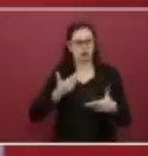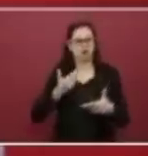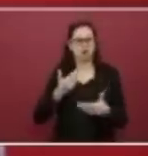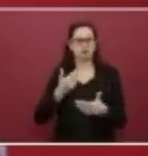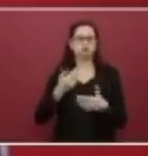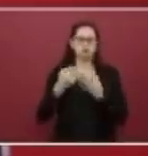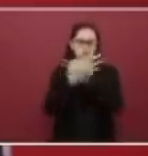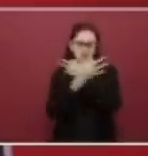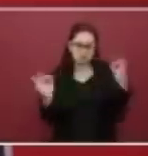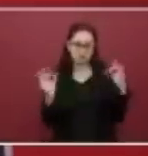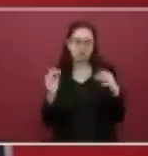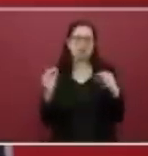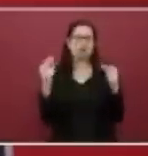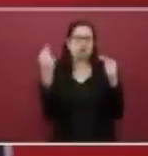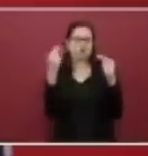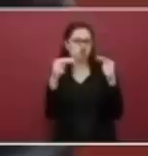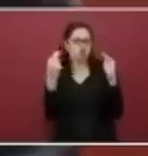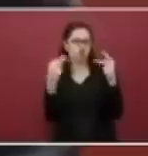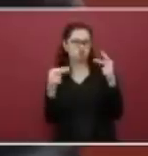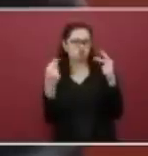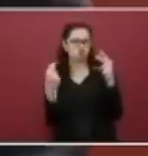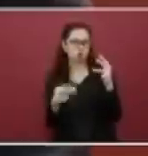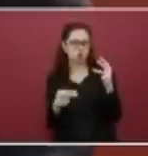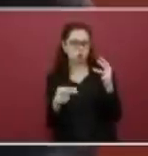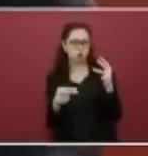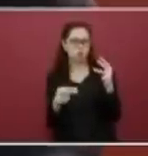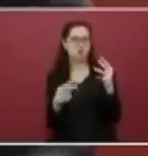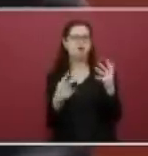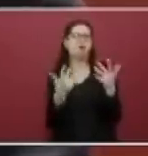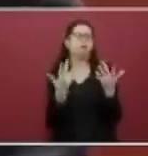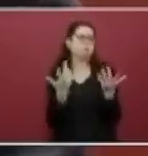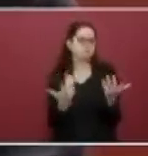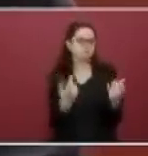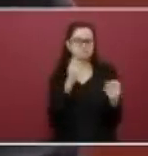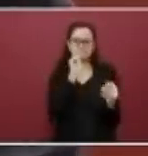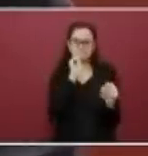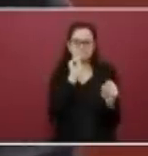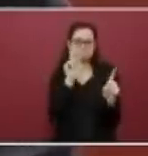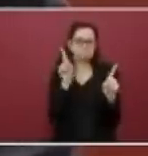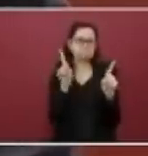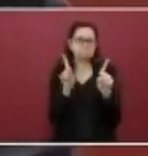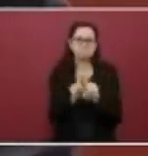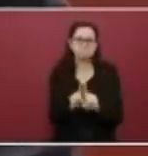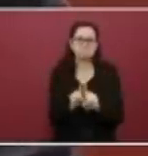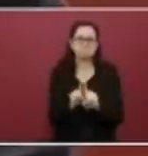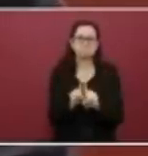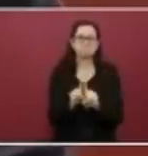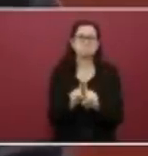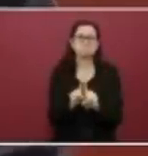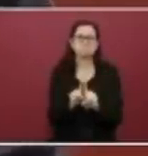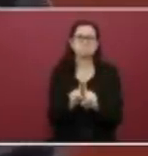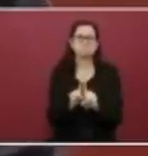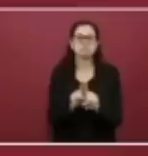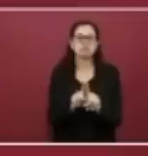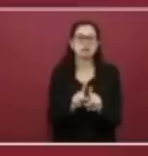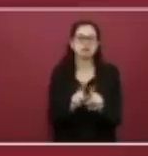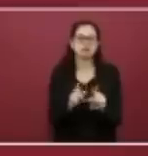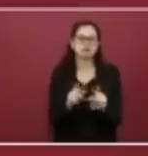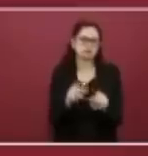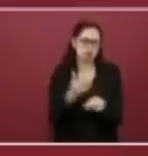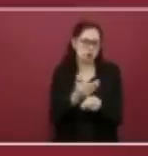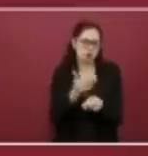nombres para que también en este tiempo